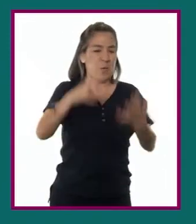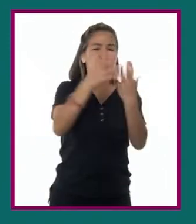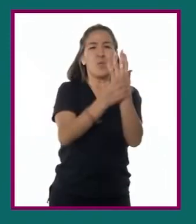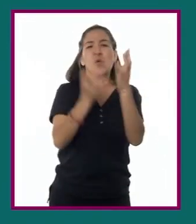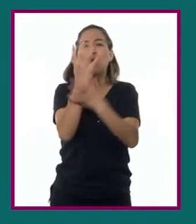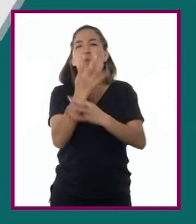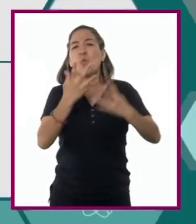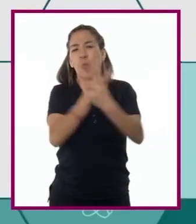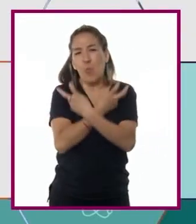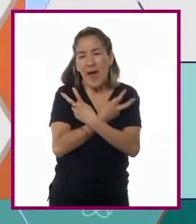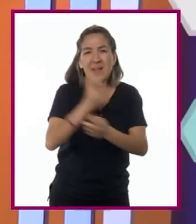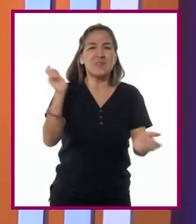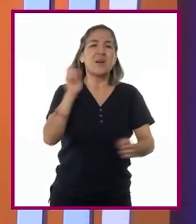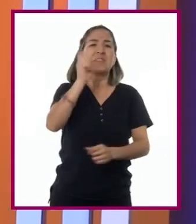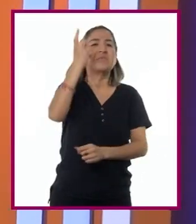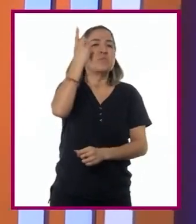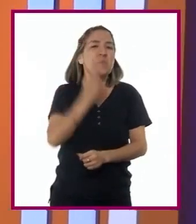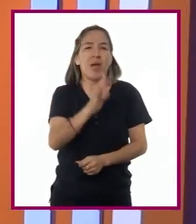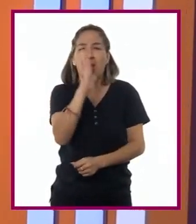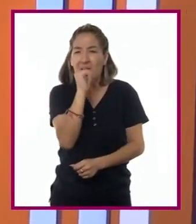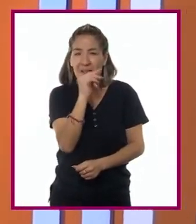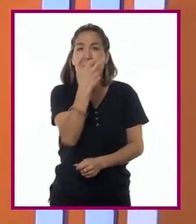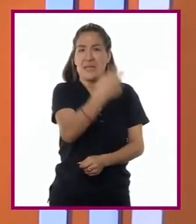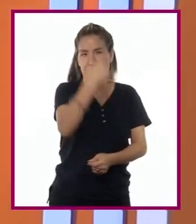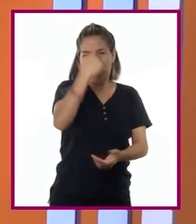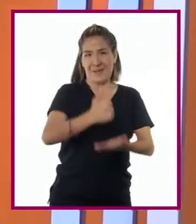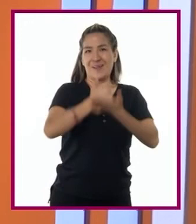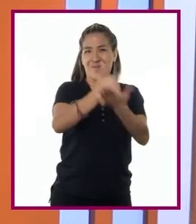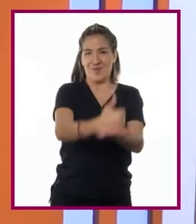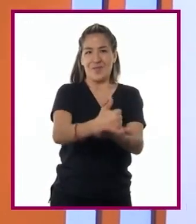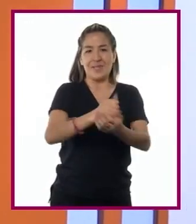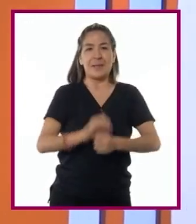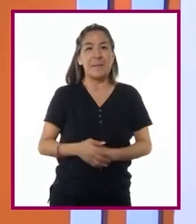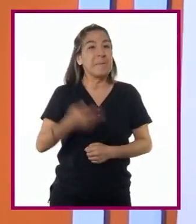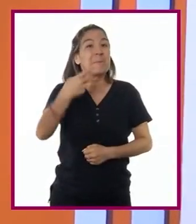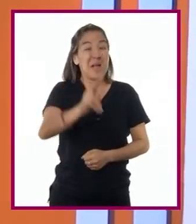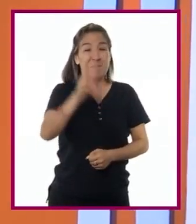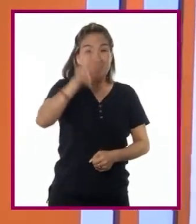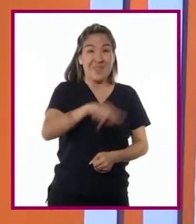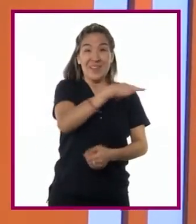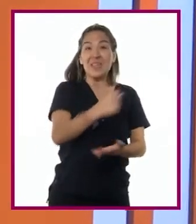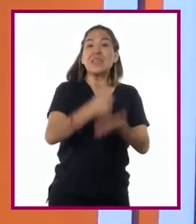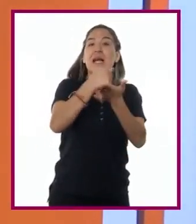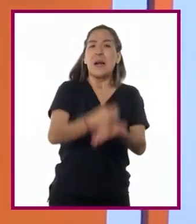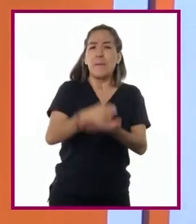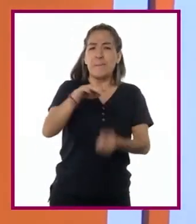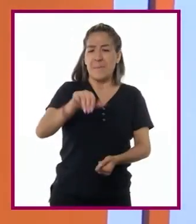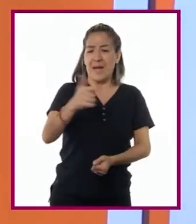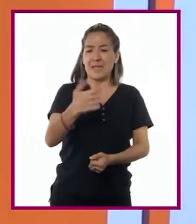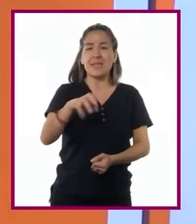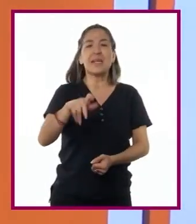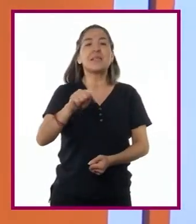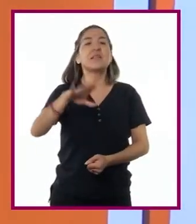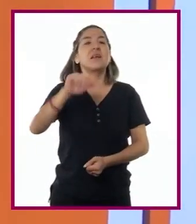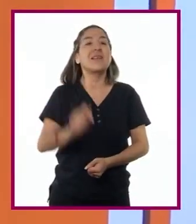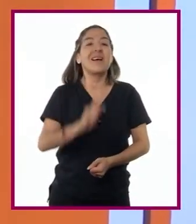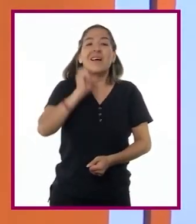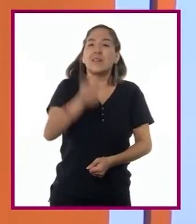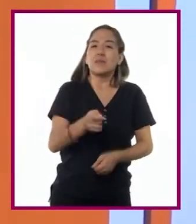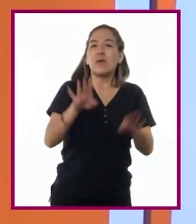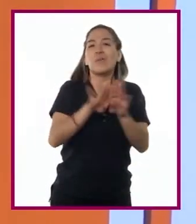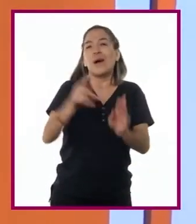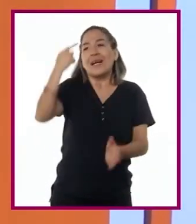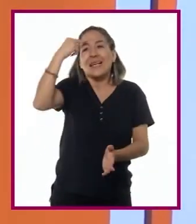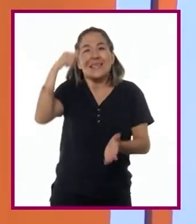y parálisis. Como se puede ver en esos casos de la historia, la terapia magnética ha estado relacionado con aspectos